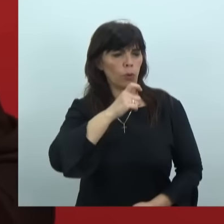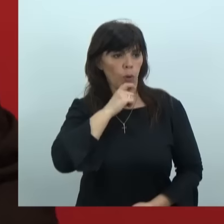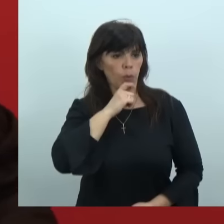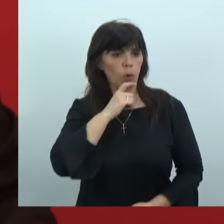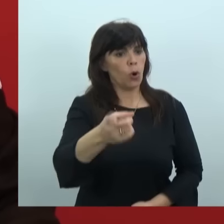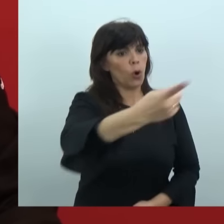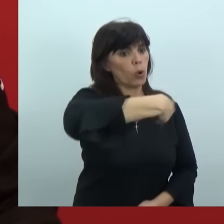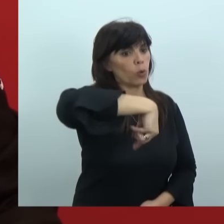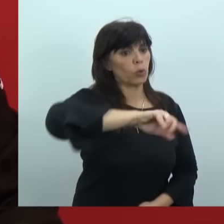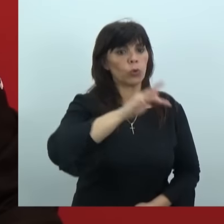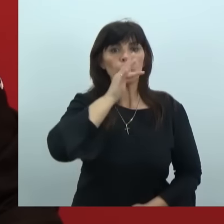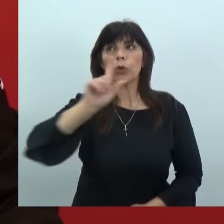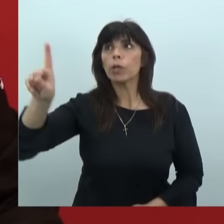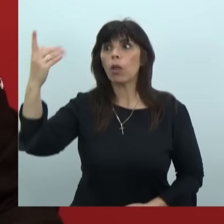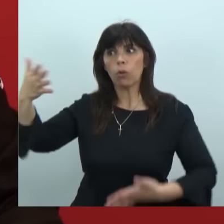recibir una promesa?